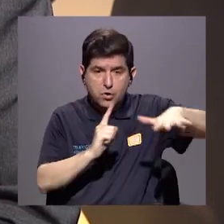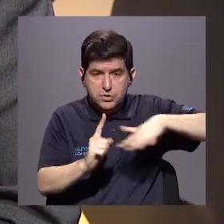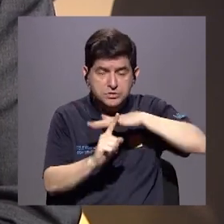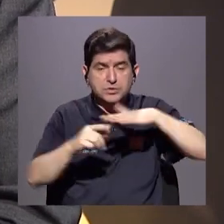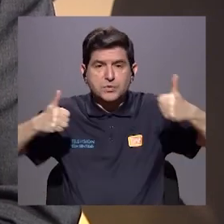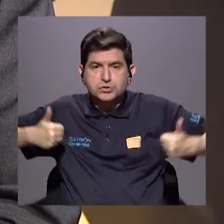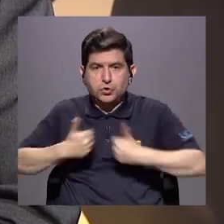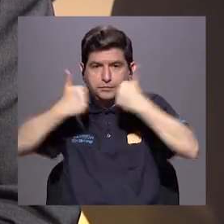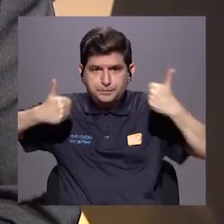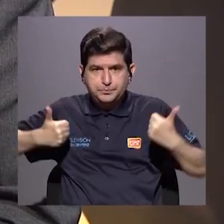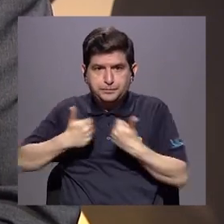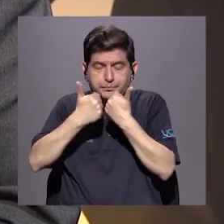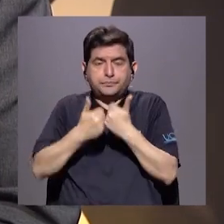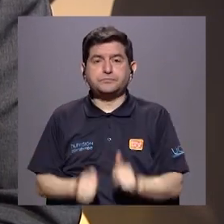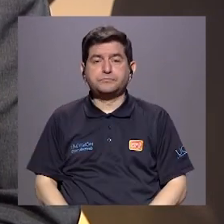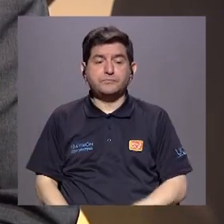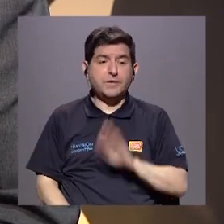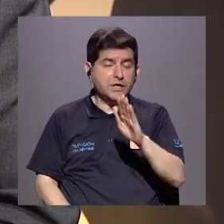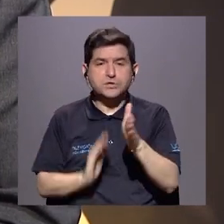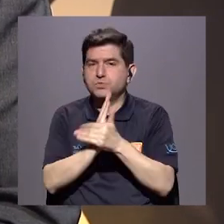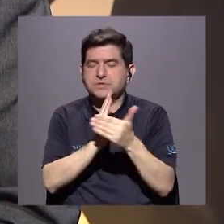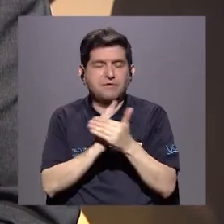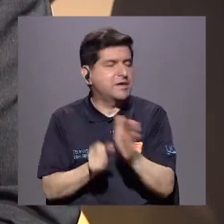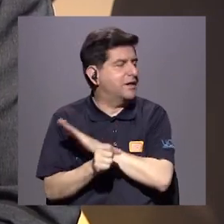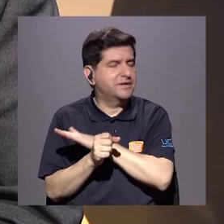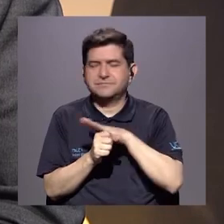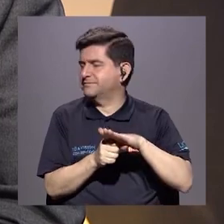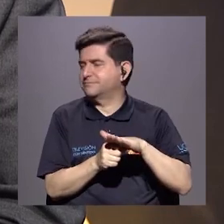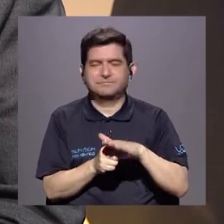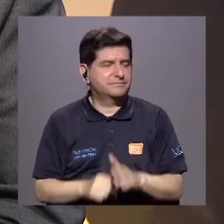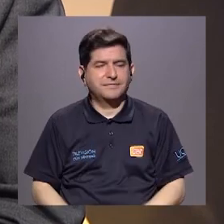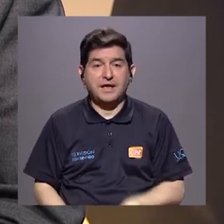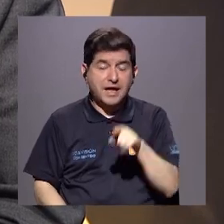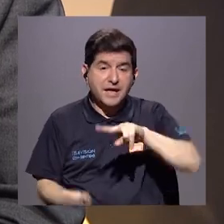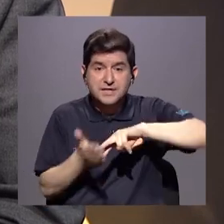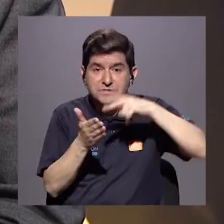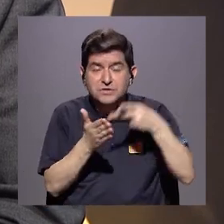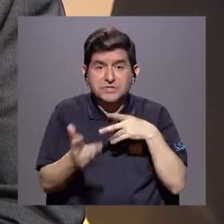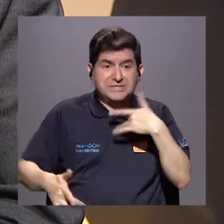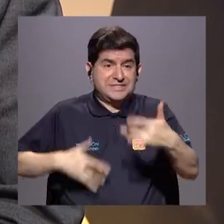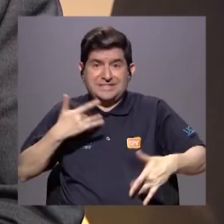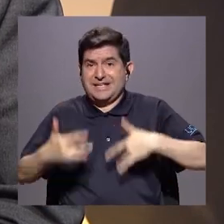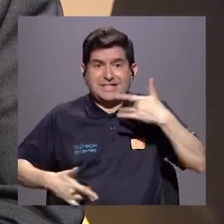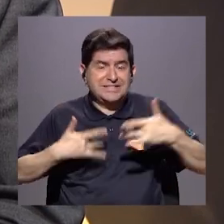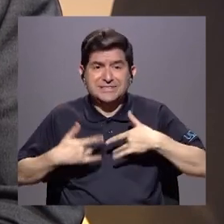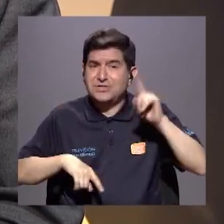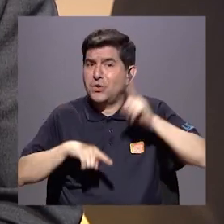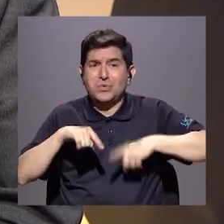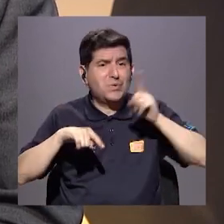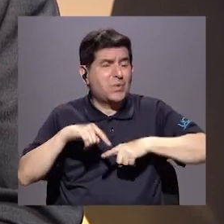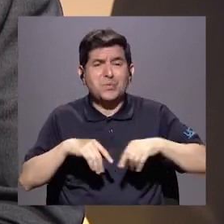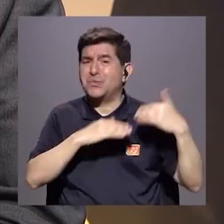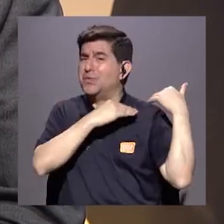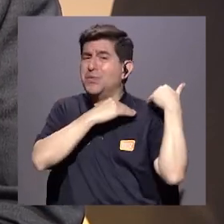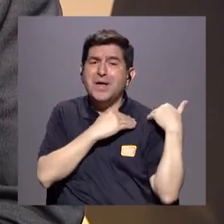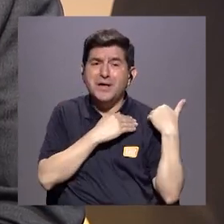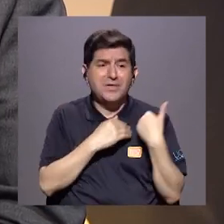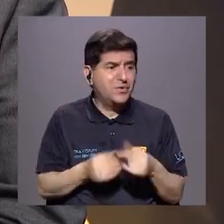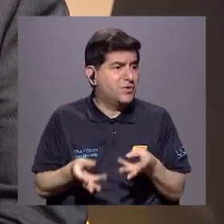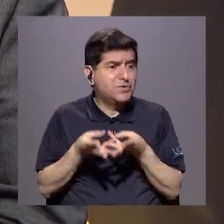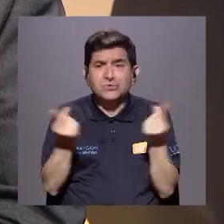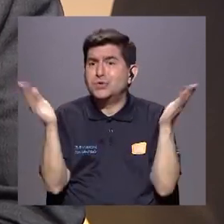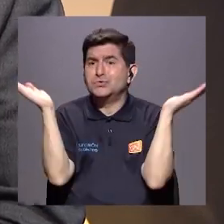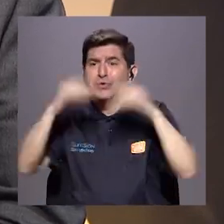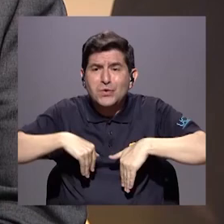presentan desafíos y sus recursos no son suficientes eso genera digamos la sensación de que no puedo con esto no hay